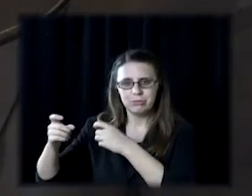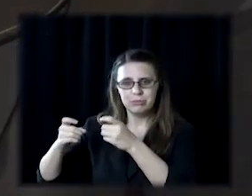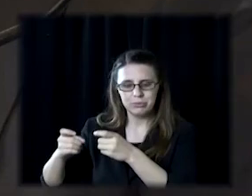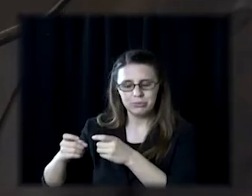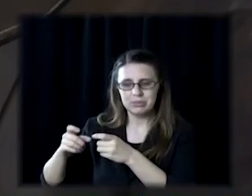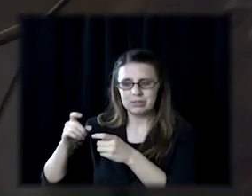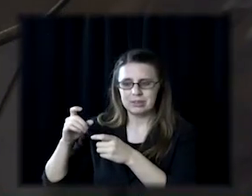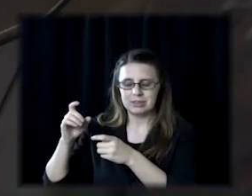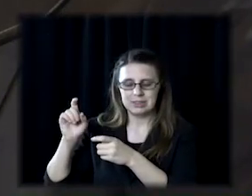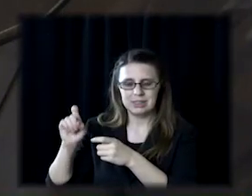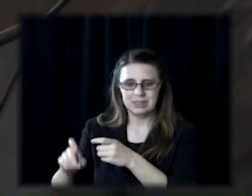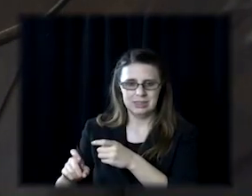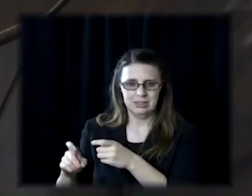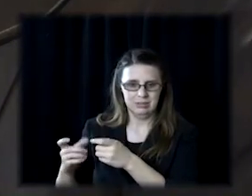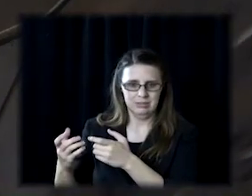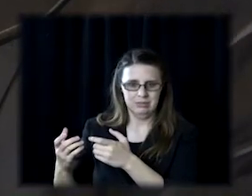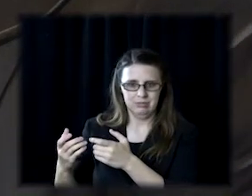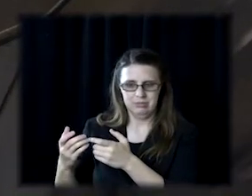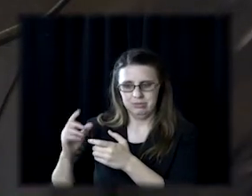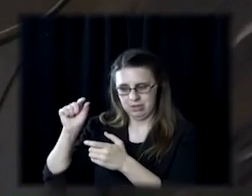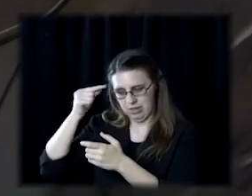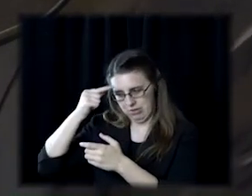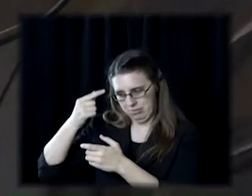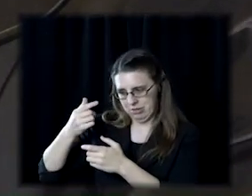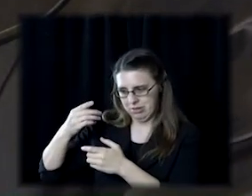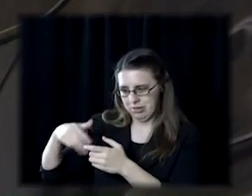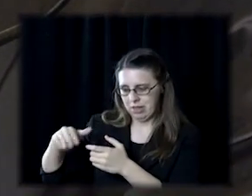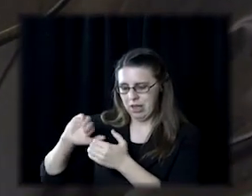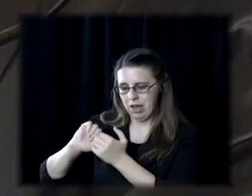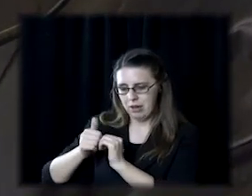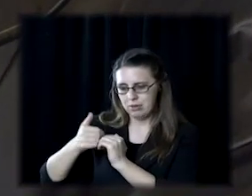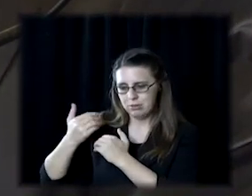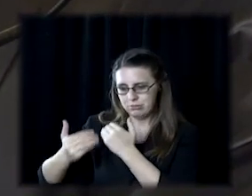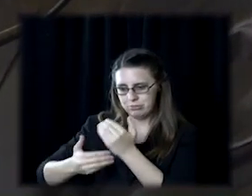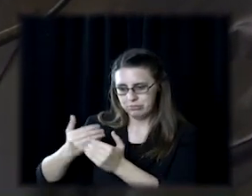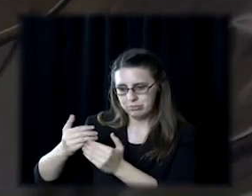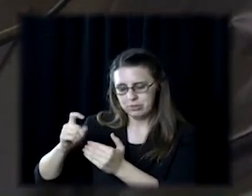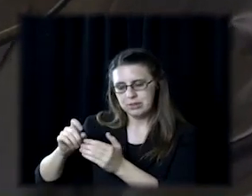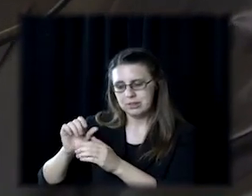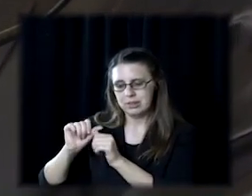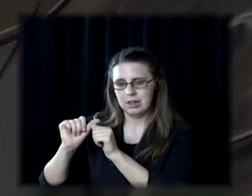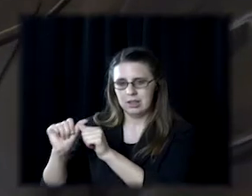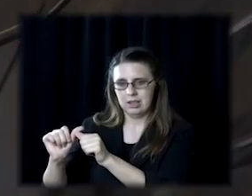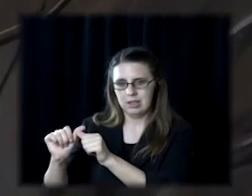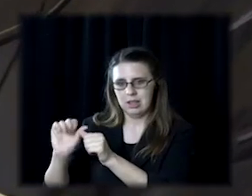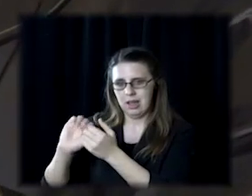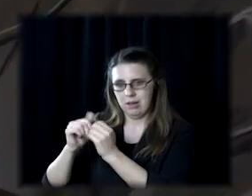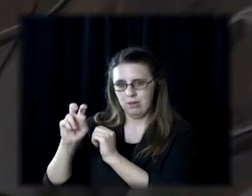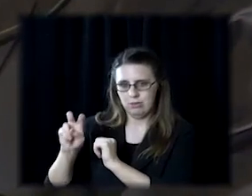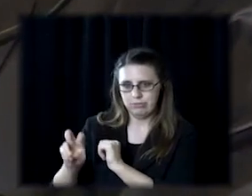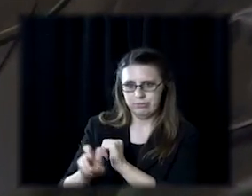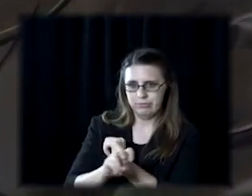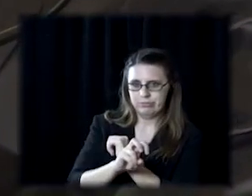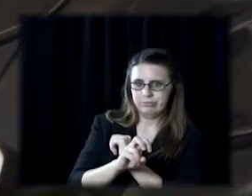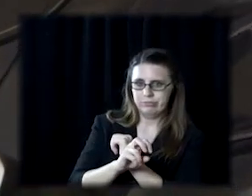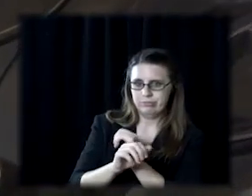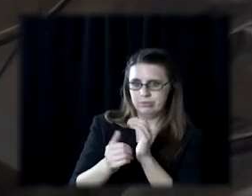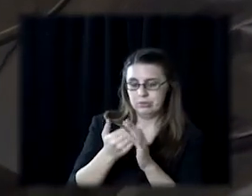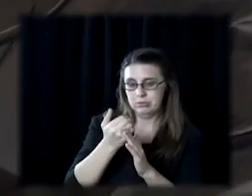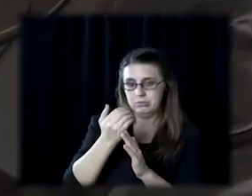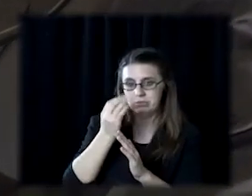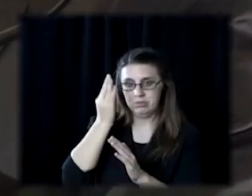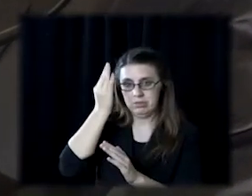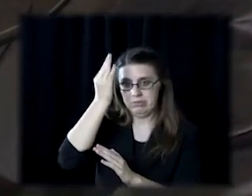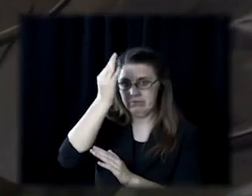organizativa de parte del gobierno de cómo se llevarían a cabo esas funciones en el futuro, pues no